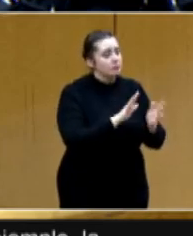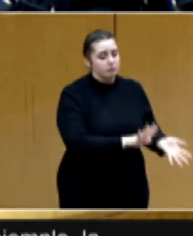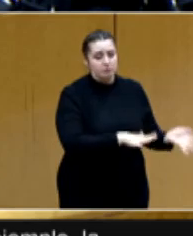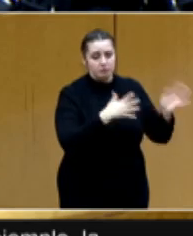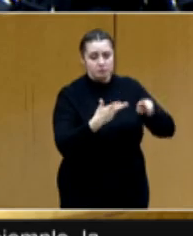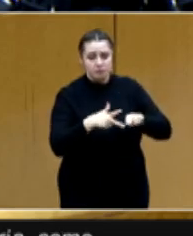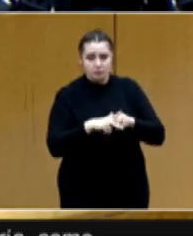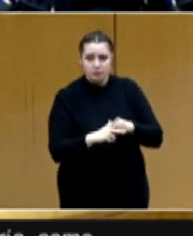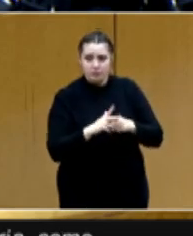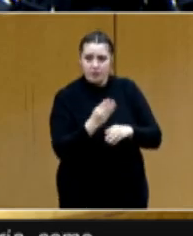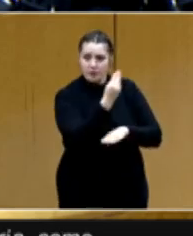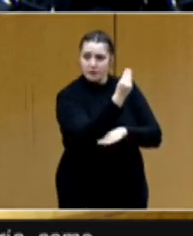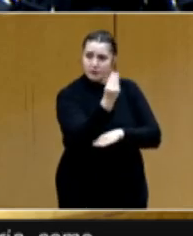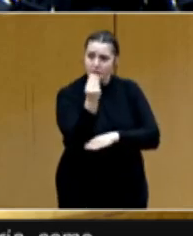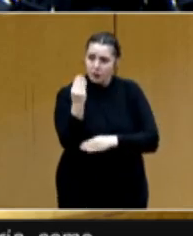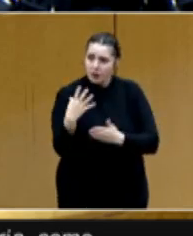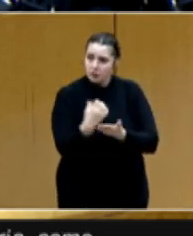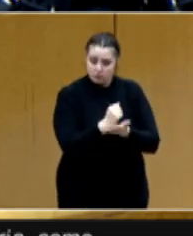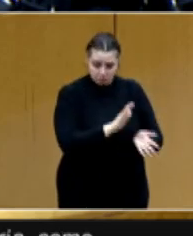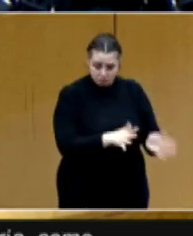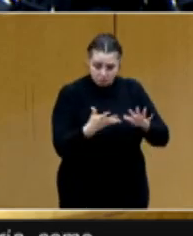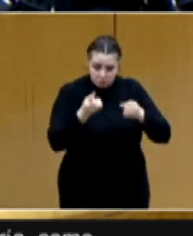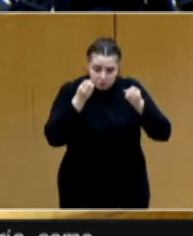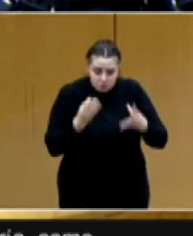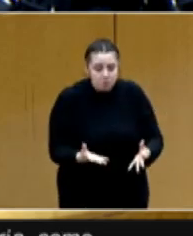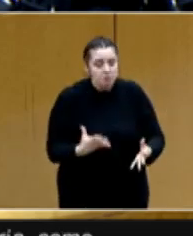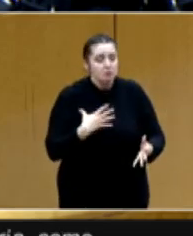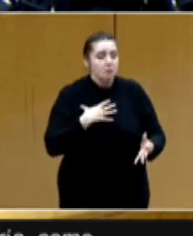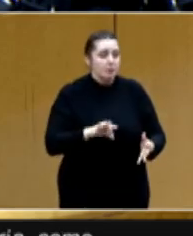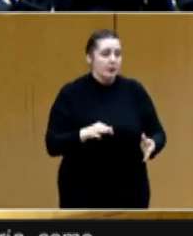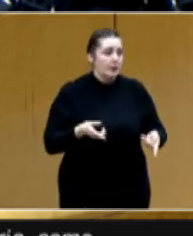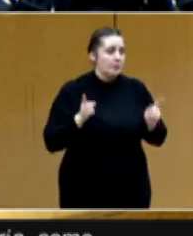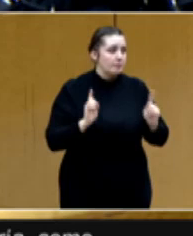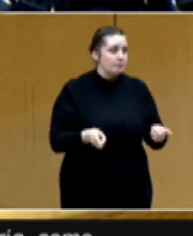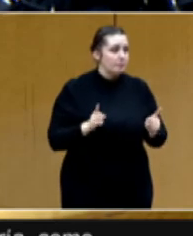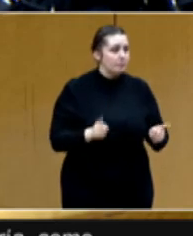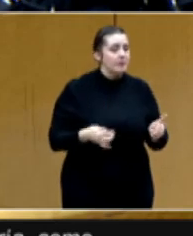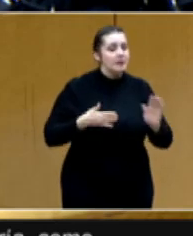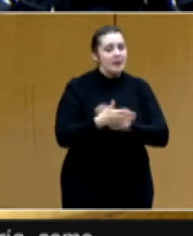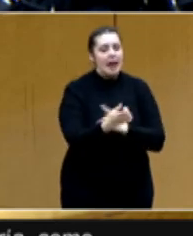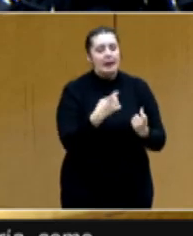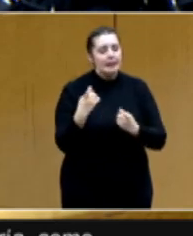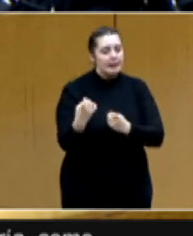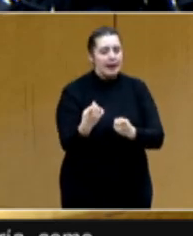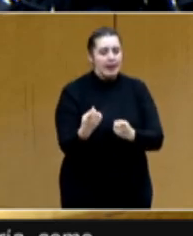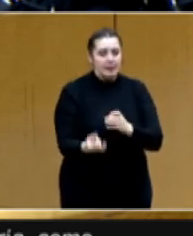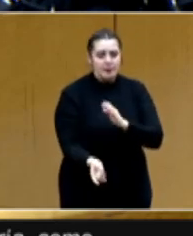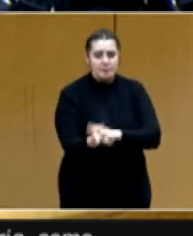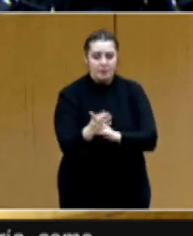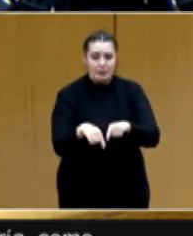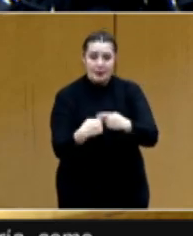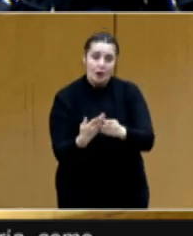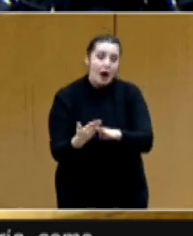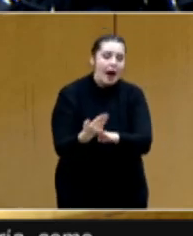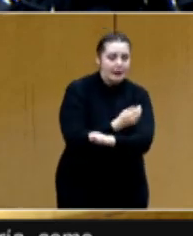estas figuras permite anticiparse permite proveer a las futuras necesidades de la familia planificar